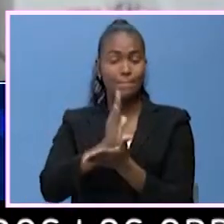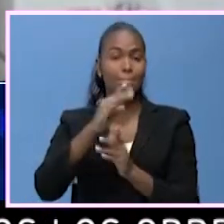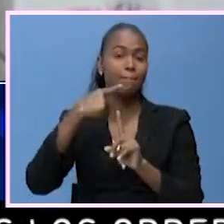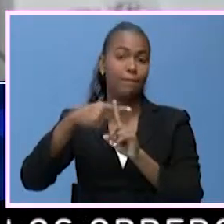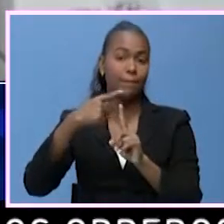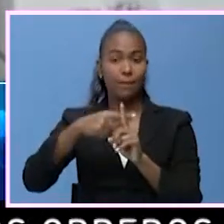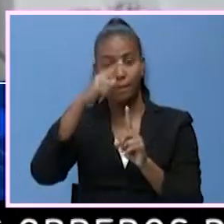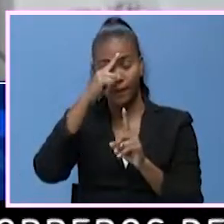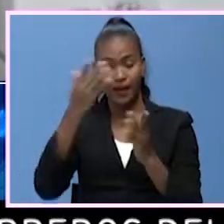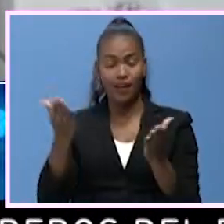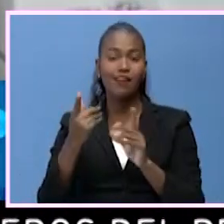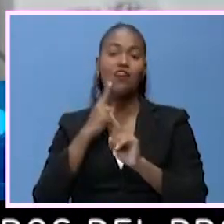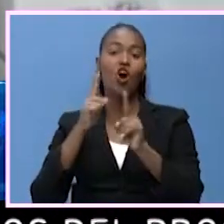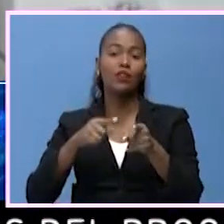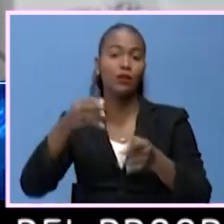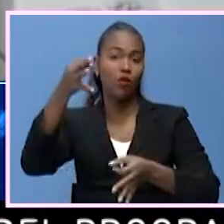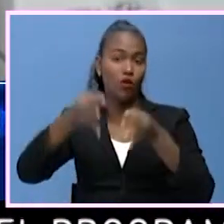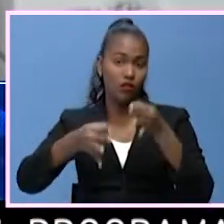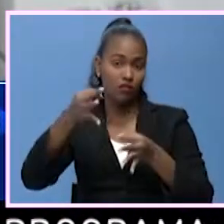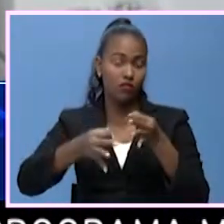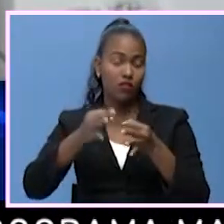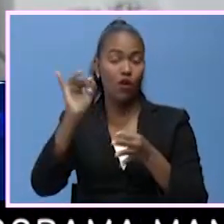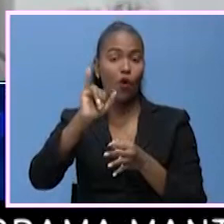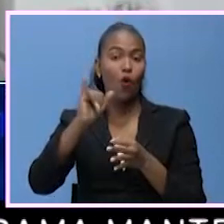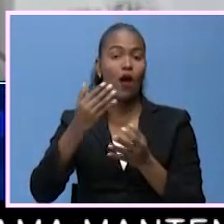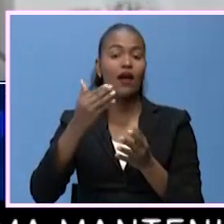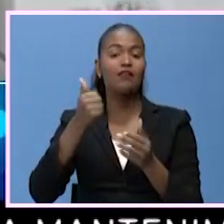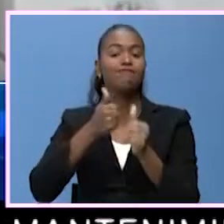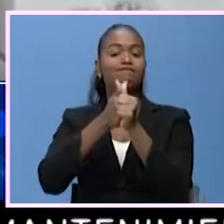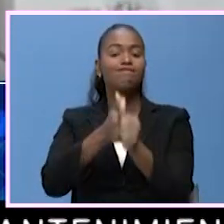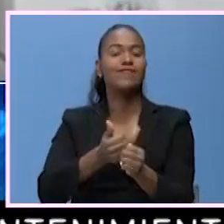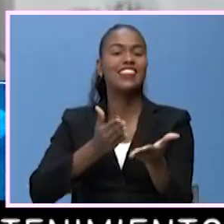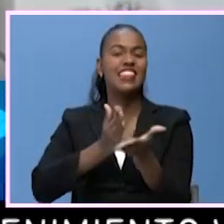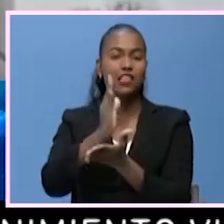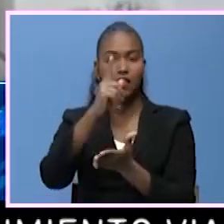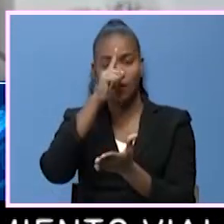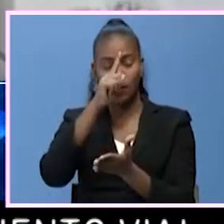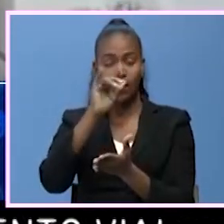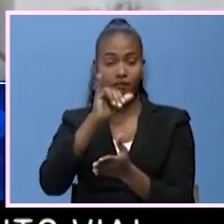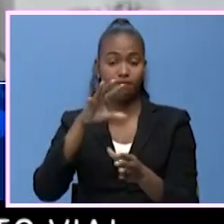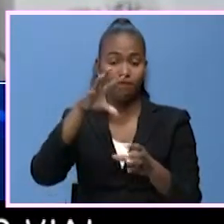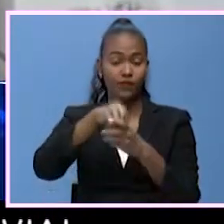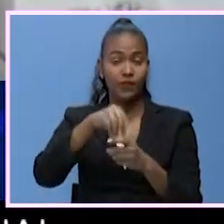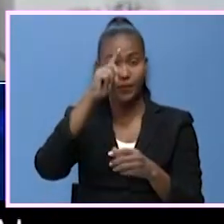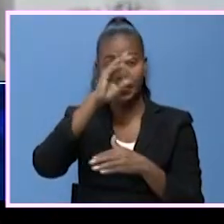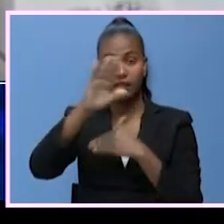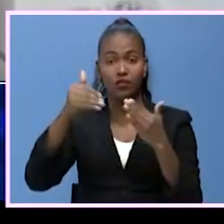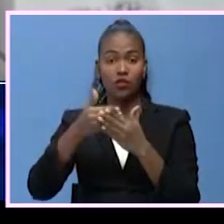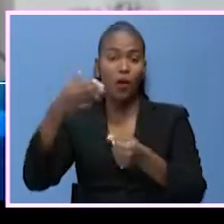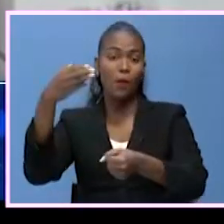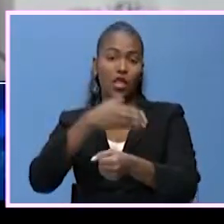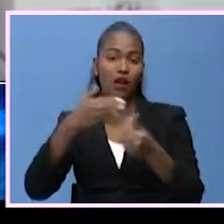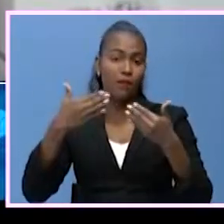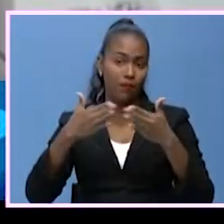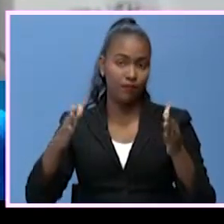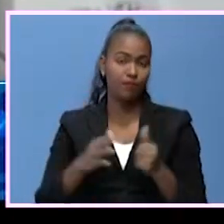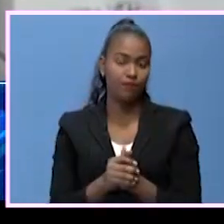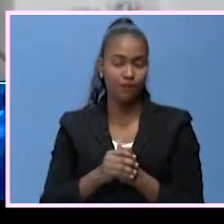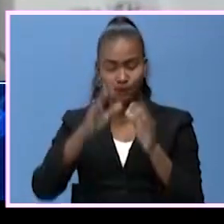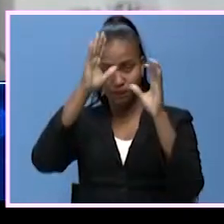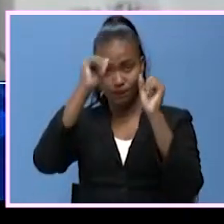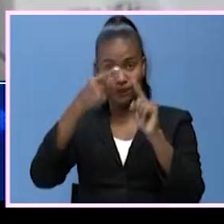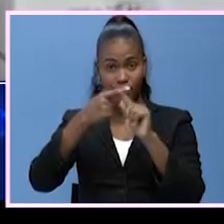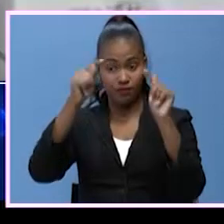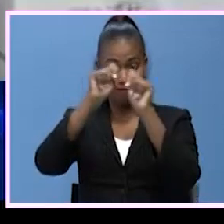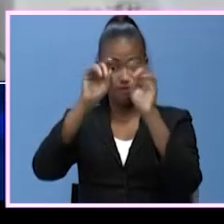positivo en nuestro ordenamiento jurídico y fuente directa del derecho con carácter vinculante para todos los poderes públicos. El presidente del